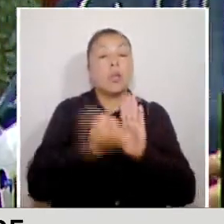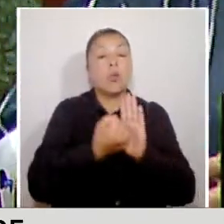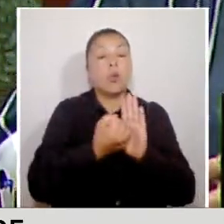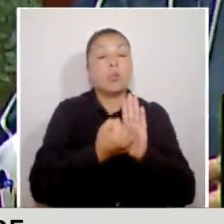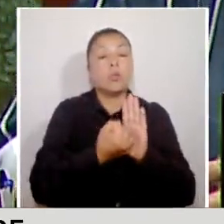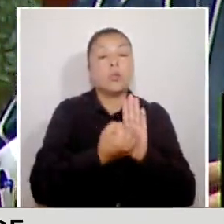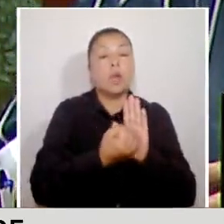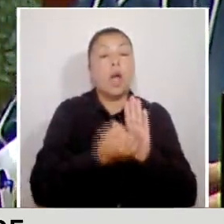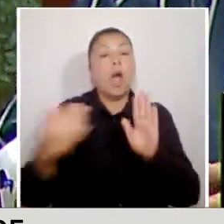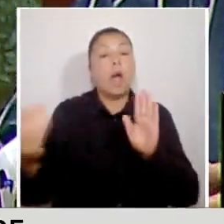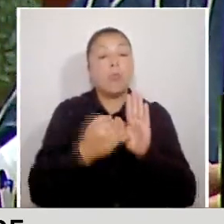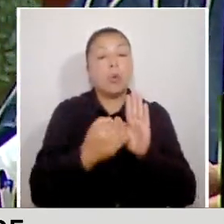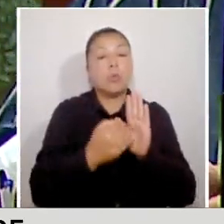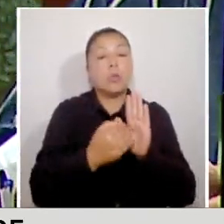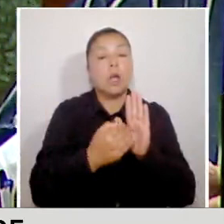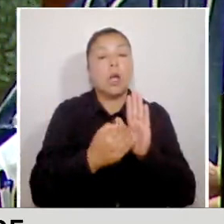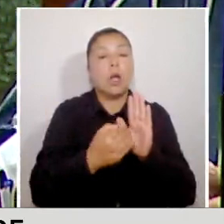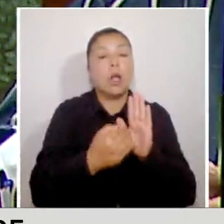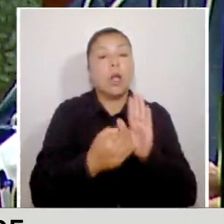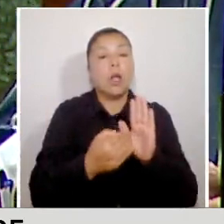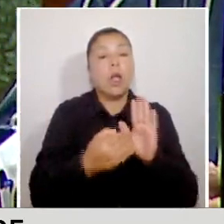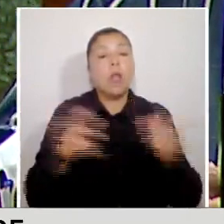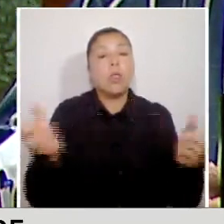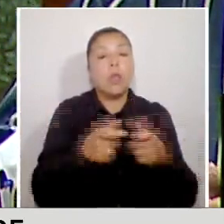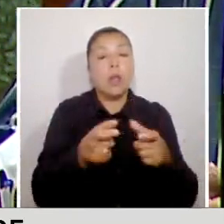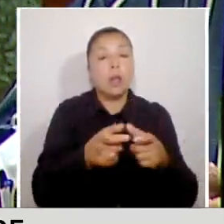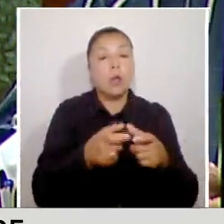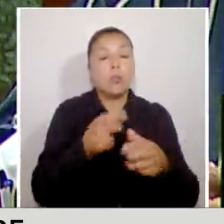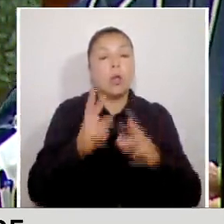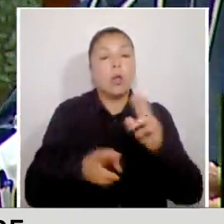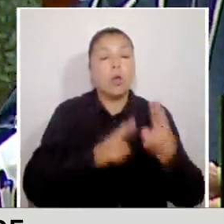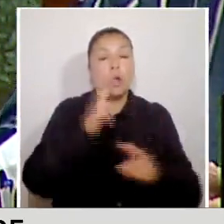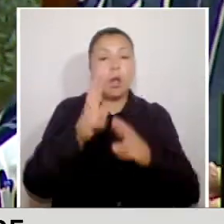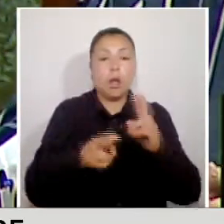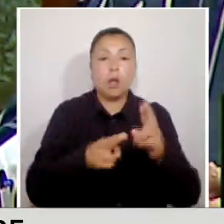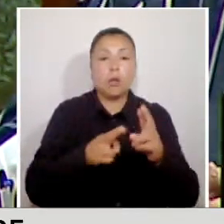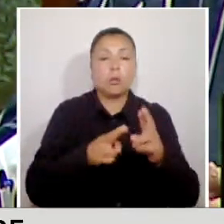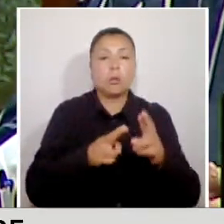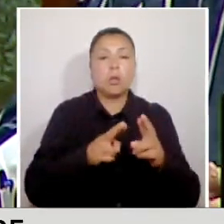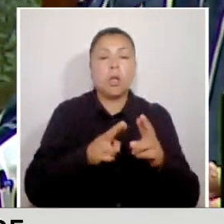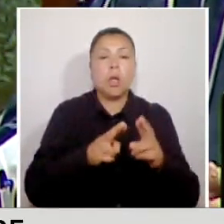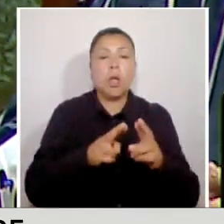apoyar la postura de la comisión en relación a su inadmisibilidad